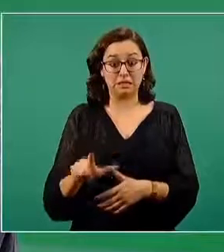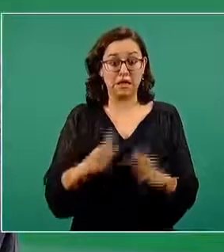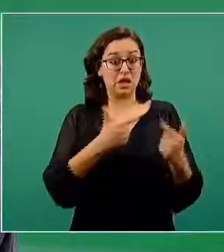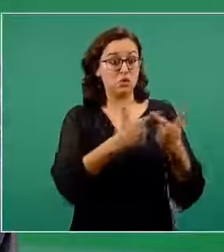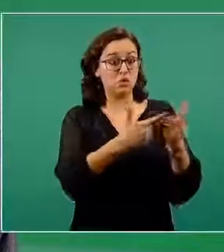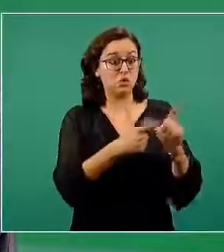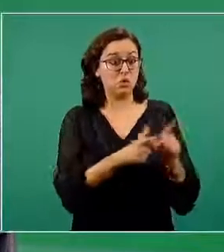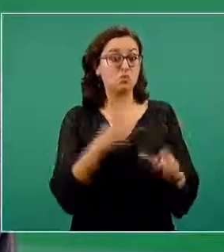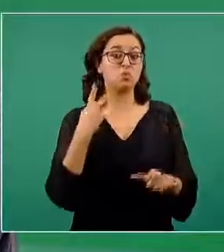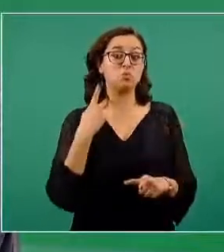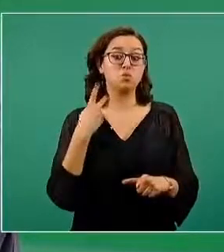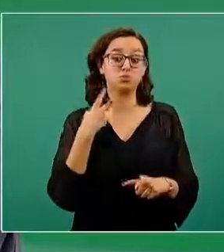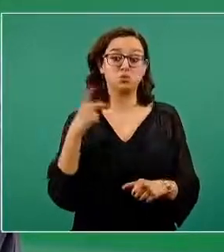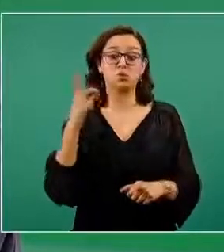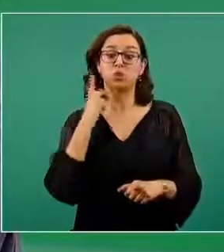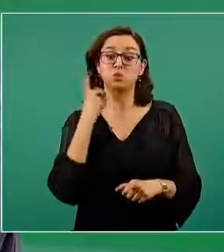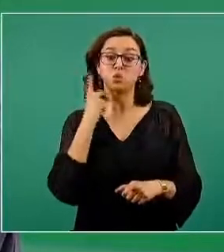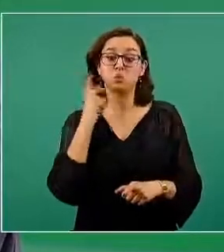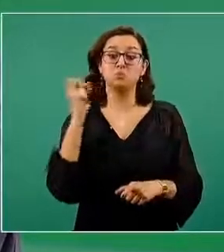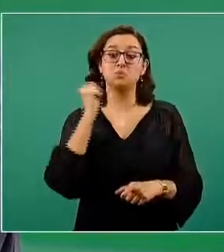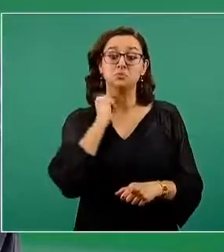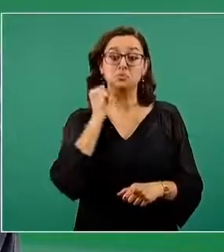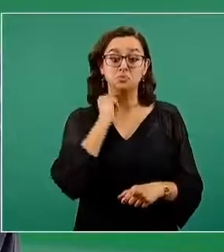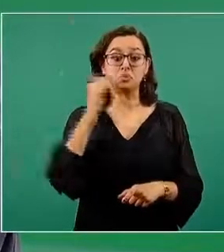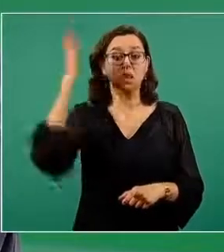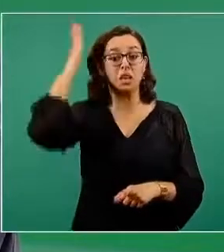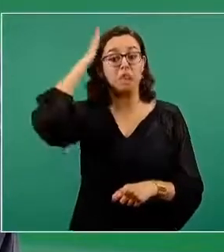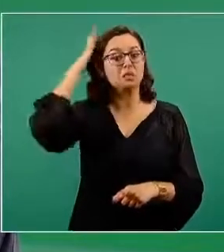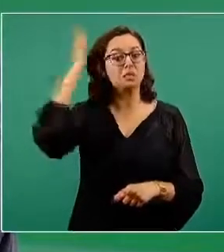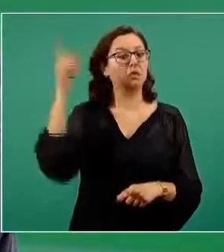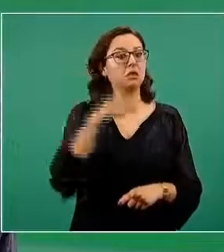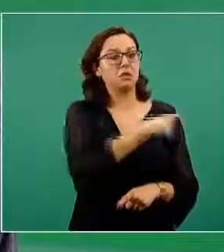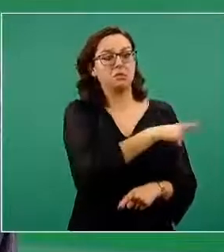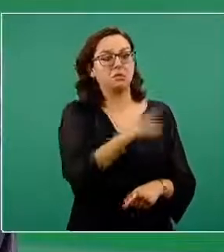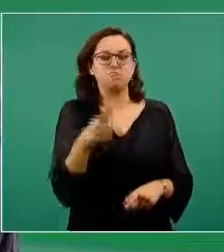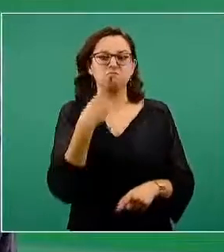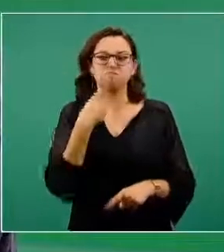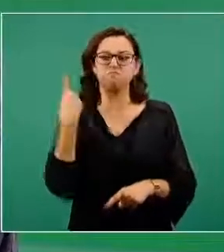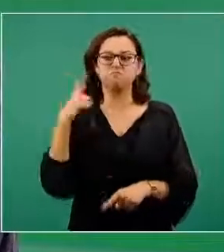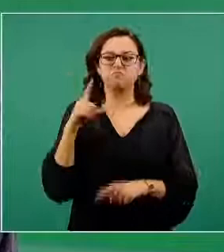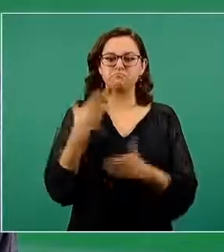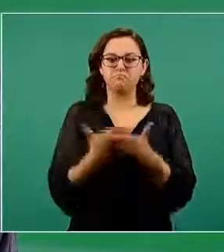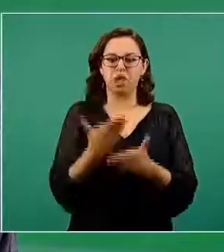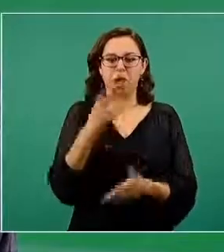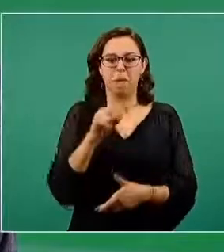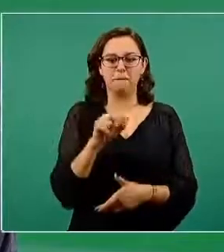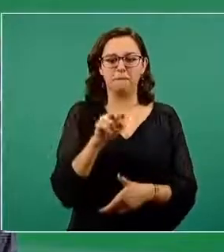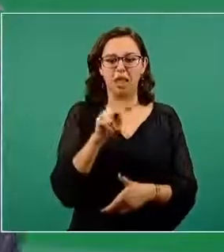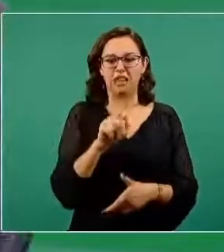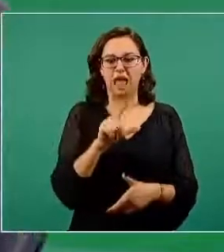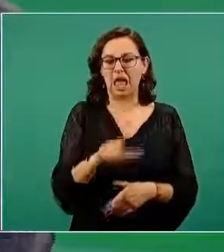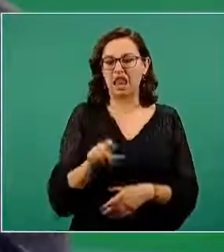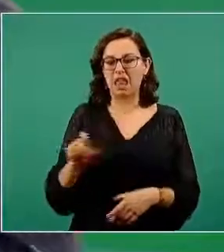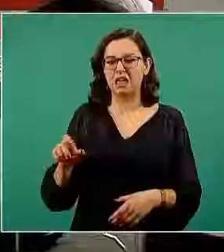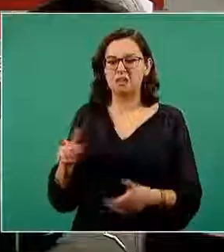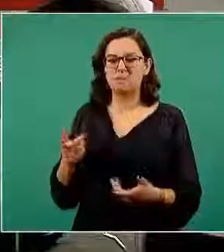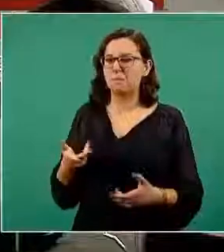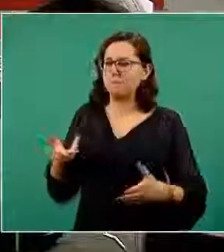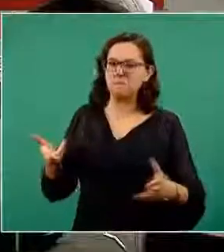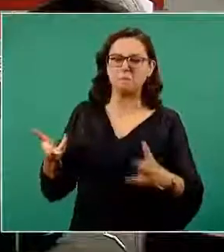legisladoras, legisladores, dirigentes de partidos políticos nos han acusado penalmente de cosas como homicidio,